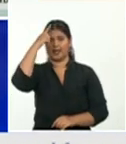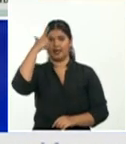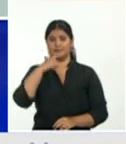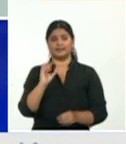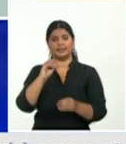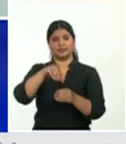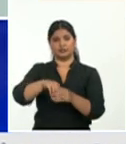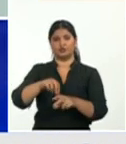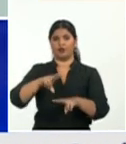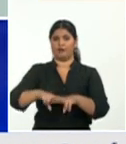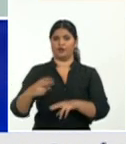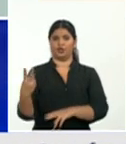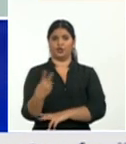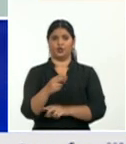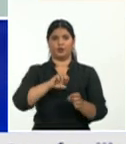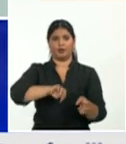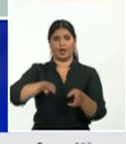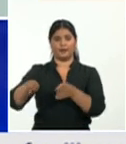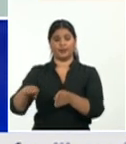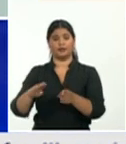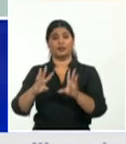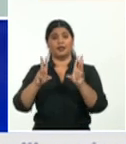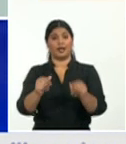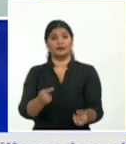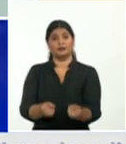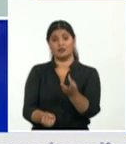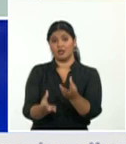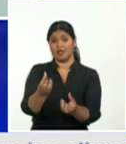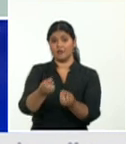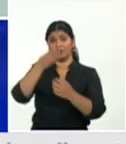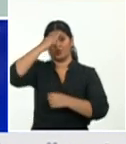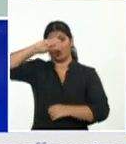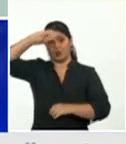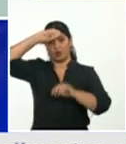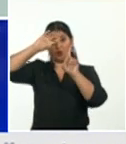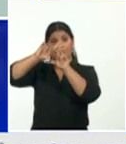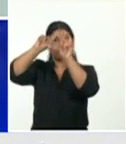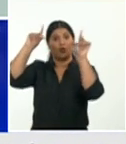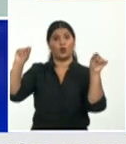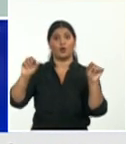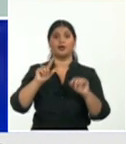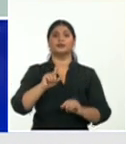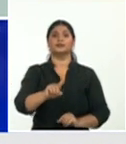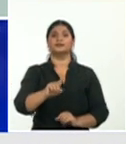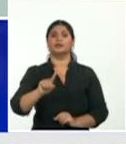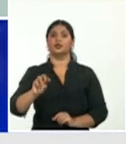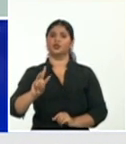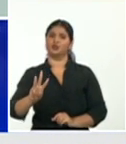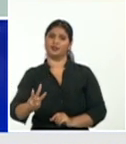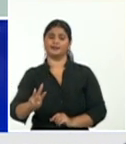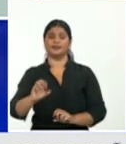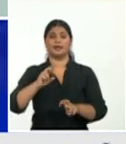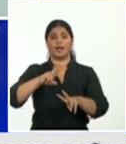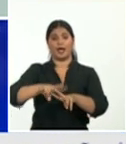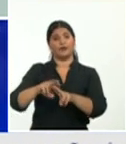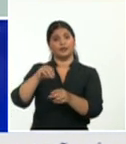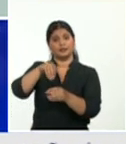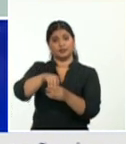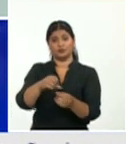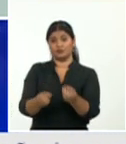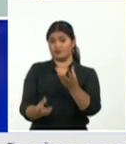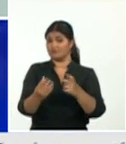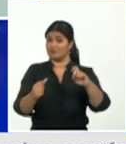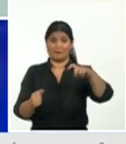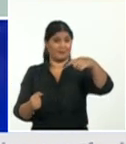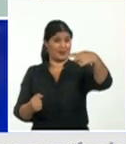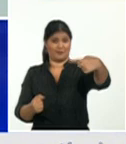que se enfrentan en el país, 113 en el día de hoy. La Habana con la cifra mayor por